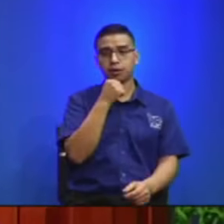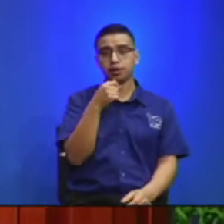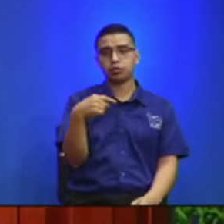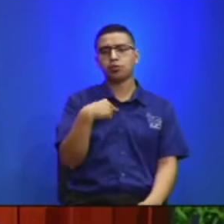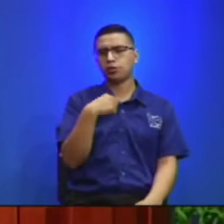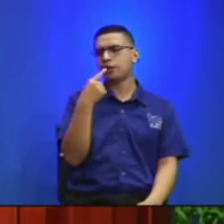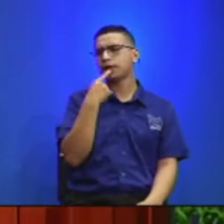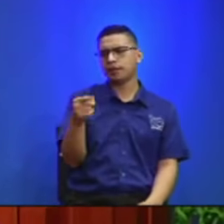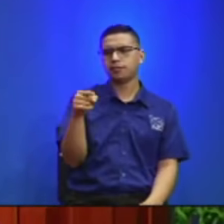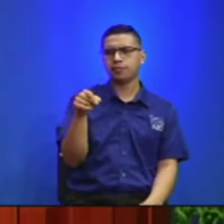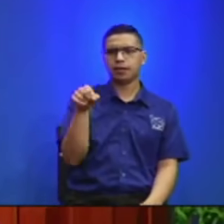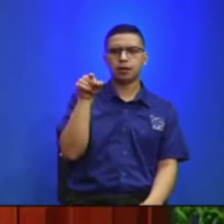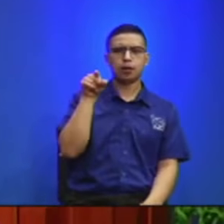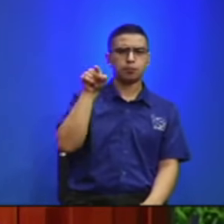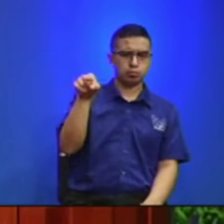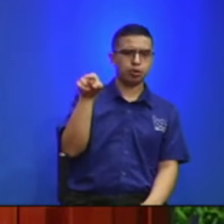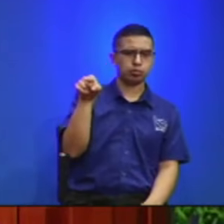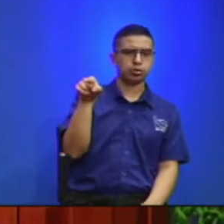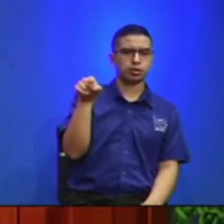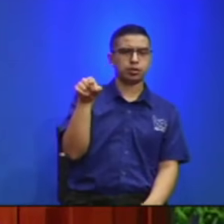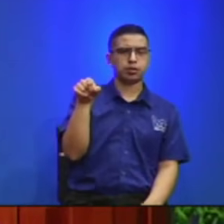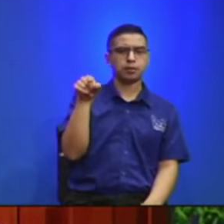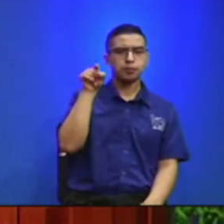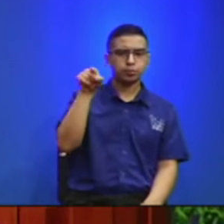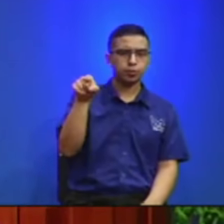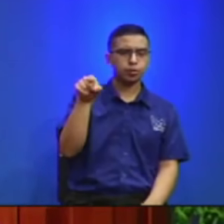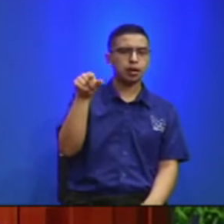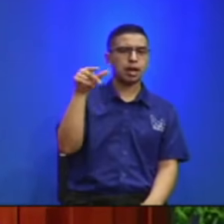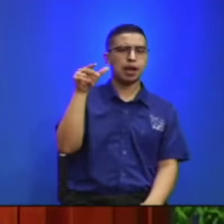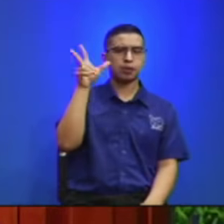mientras el eje bolso sistema ley